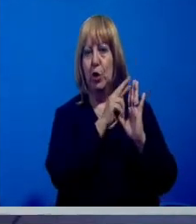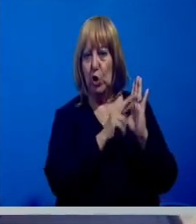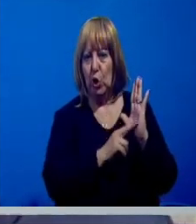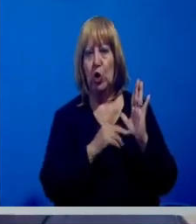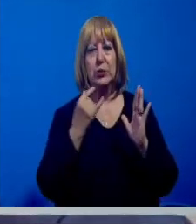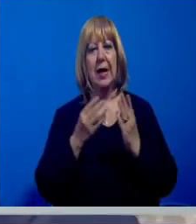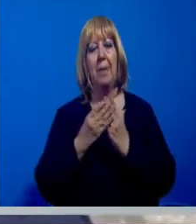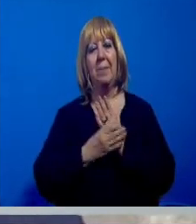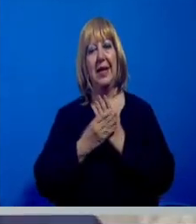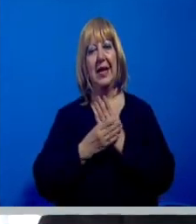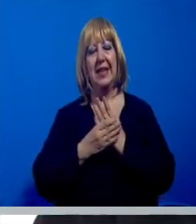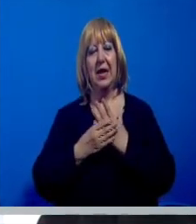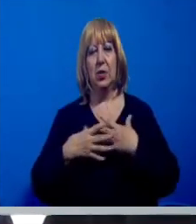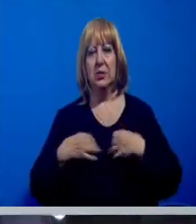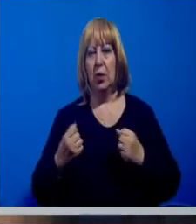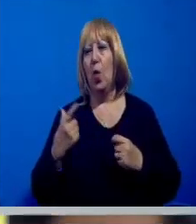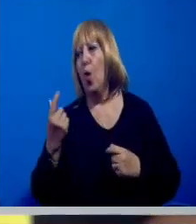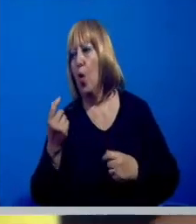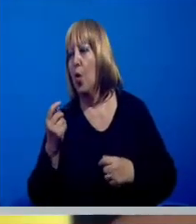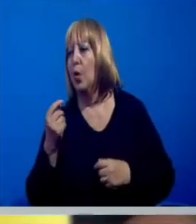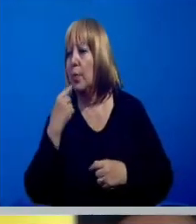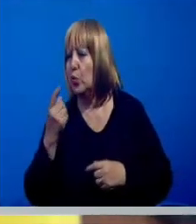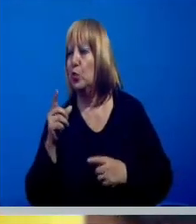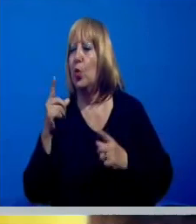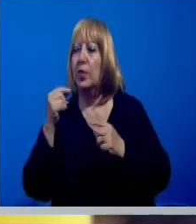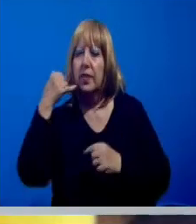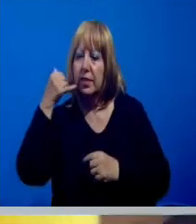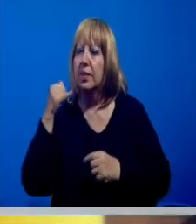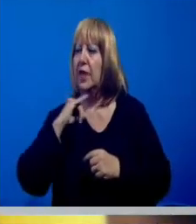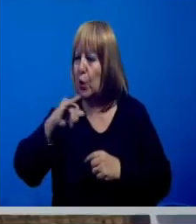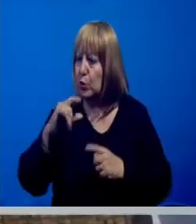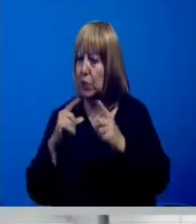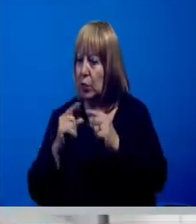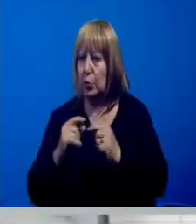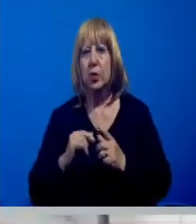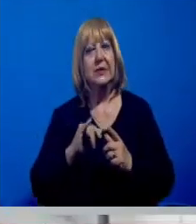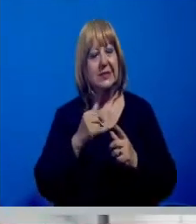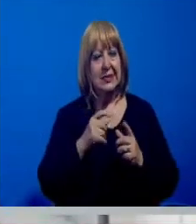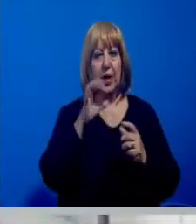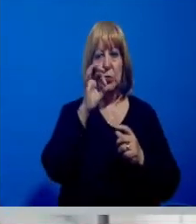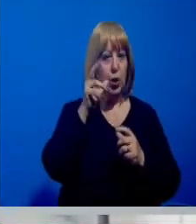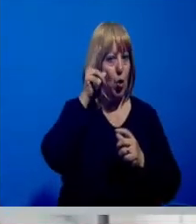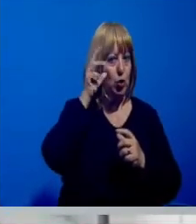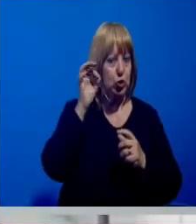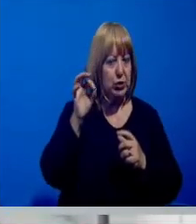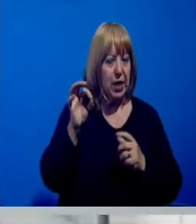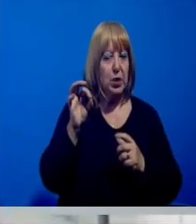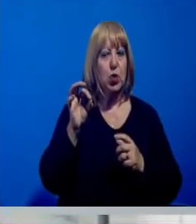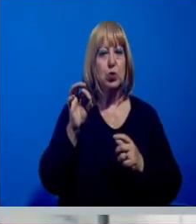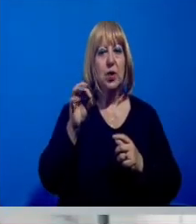Ministerio. ¿Algún número de denuncias para que la gente ante una determinada situación pueda hacerlo? Sí, sí, existe un 0800, que es el